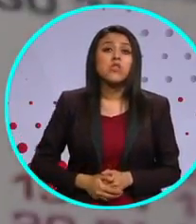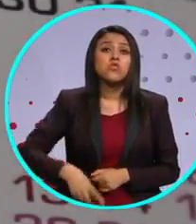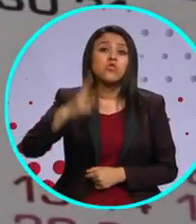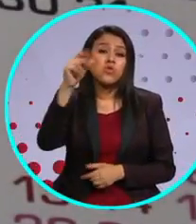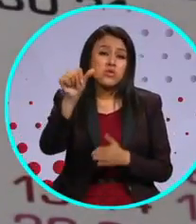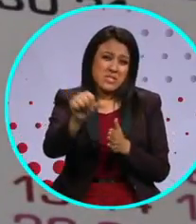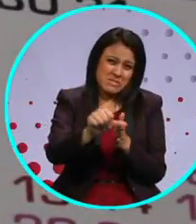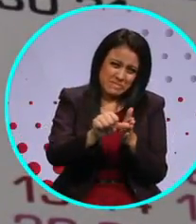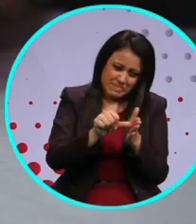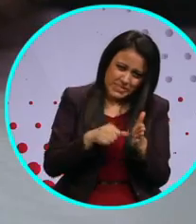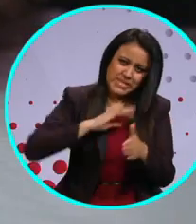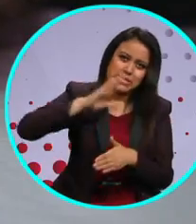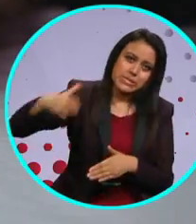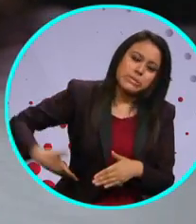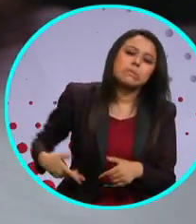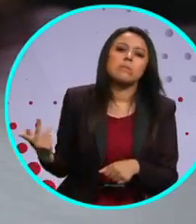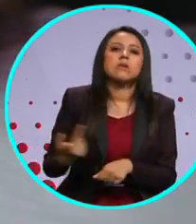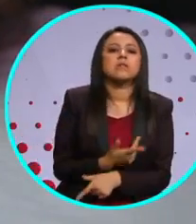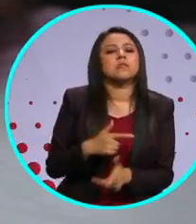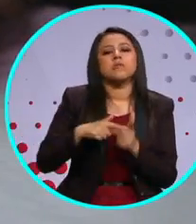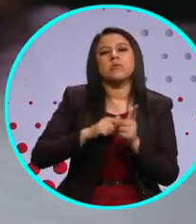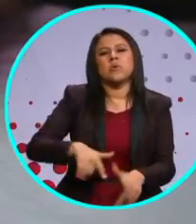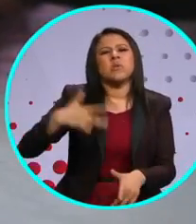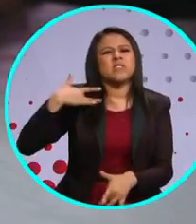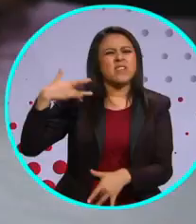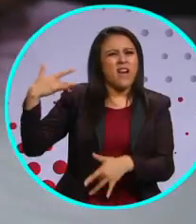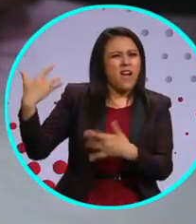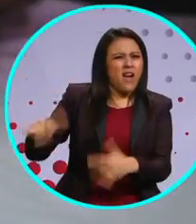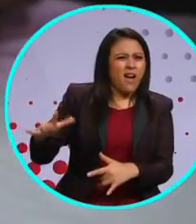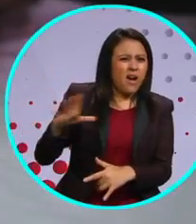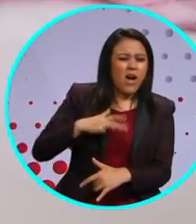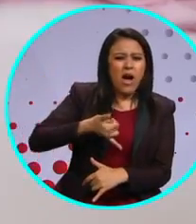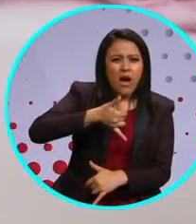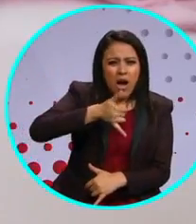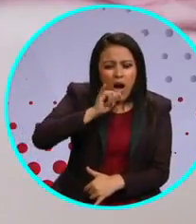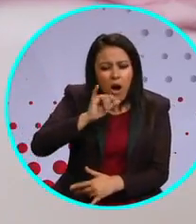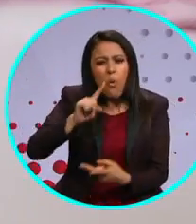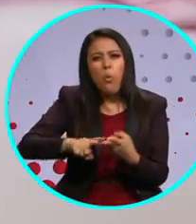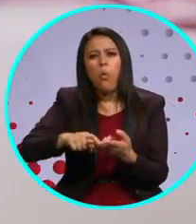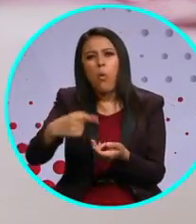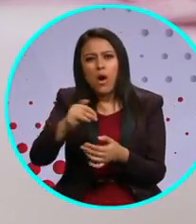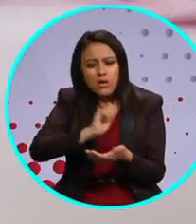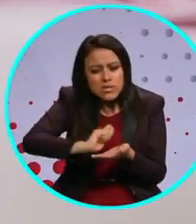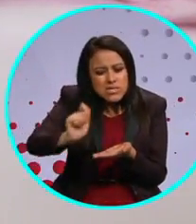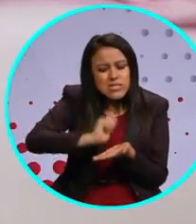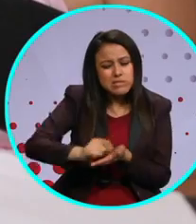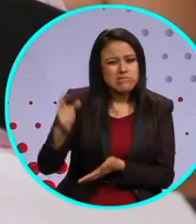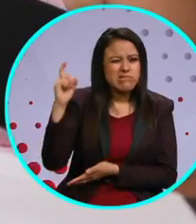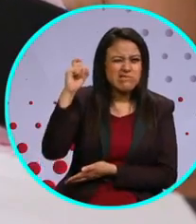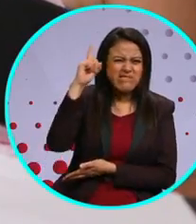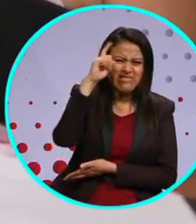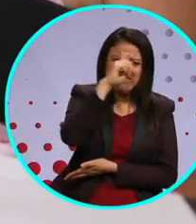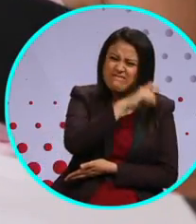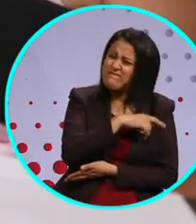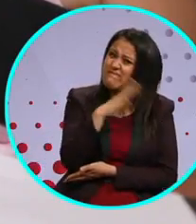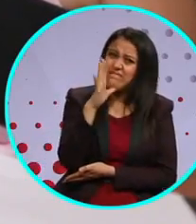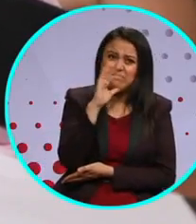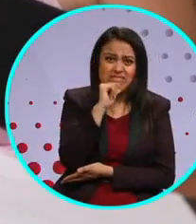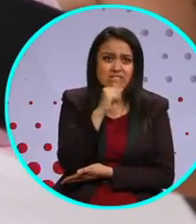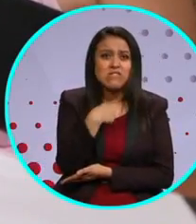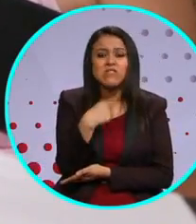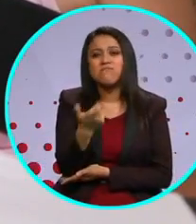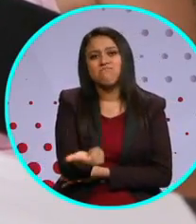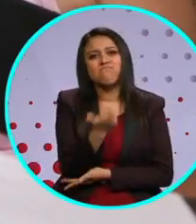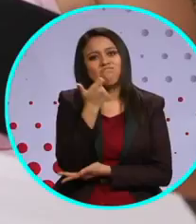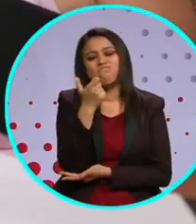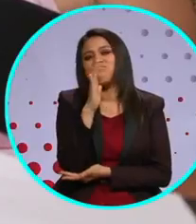del accidente, las molestias físicas continúan. Tareas como beber agua o escribir le son muy complicadas y la mujer no cuenta con dinero